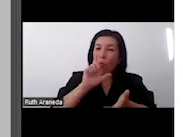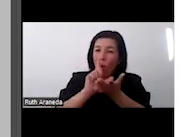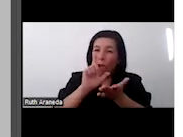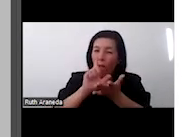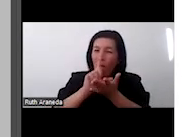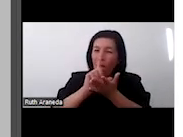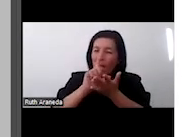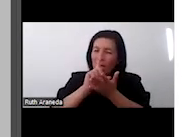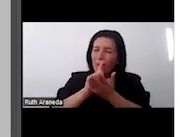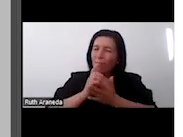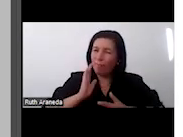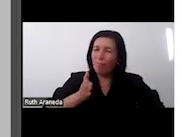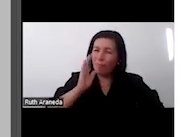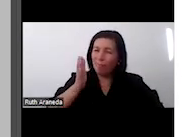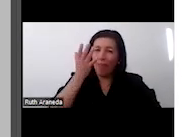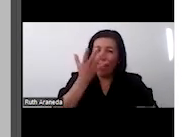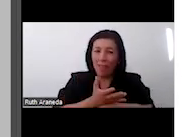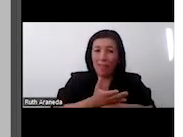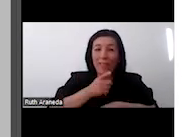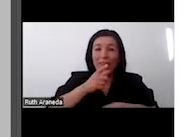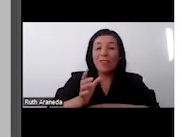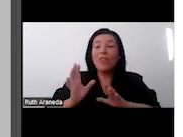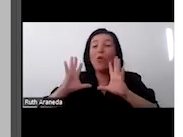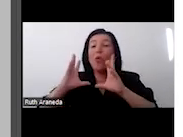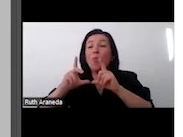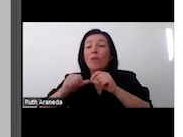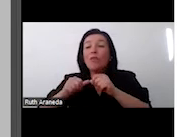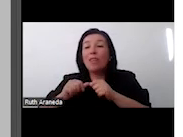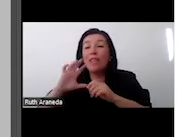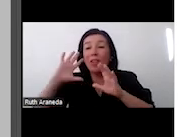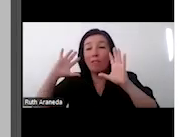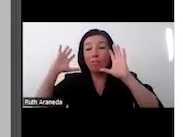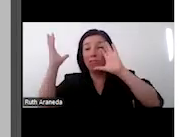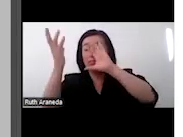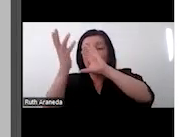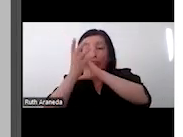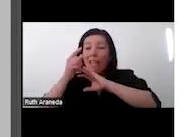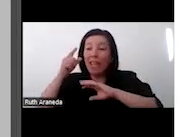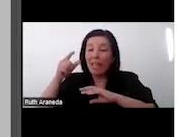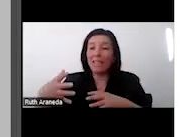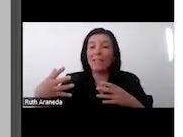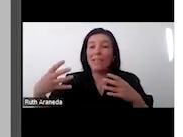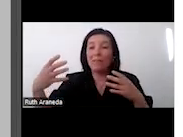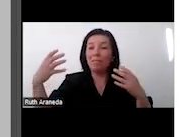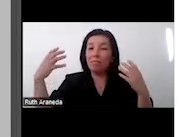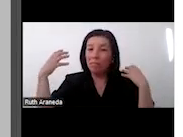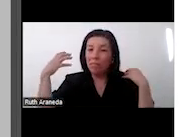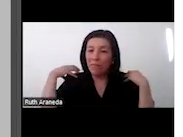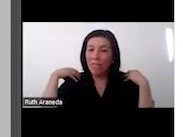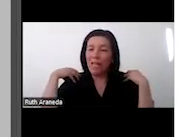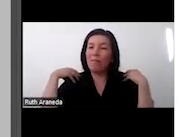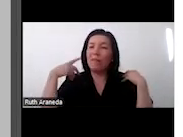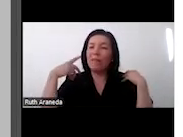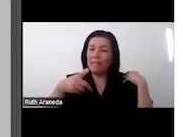estos lugares. Y como les comentaba, son las agrupaciones medioambientales las que están generando ese tipo